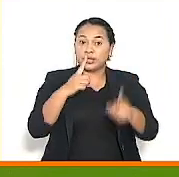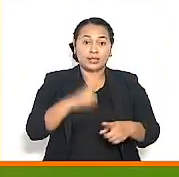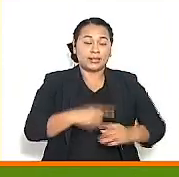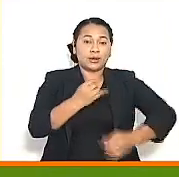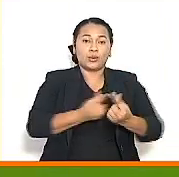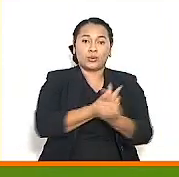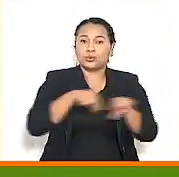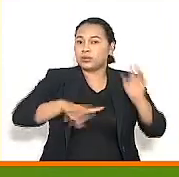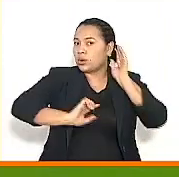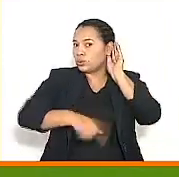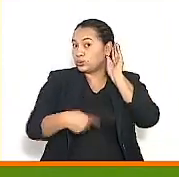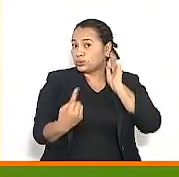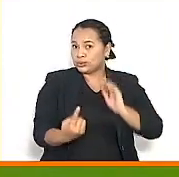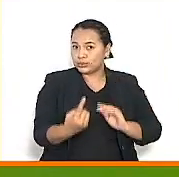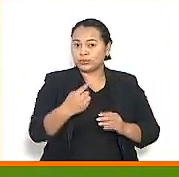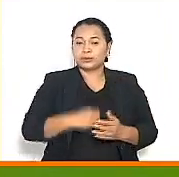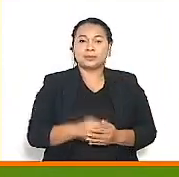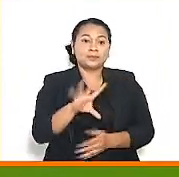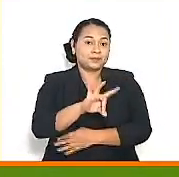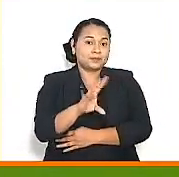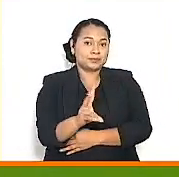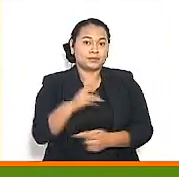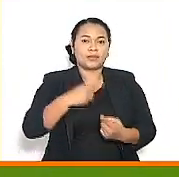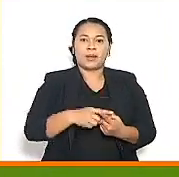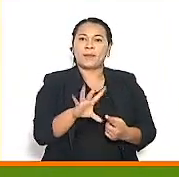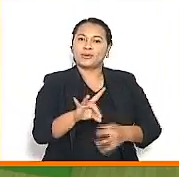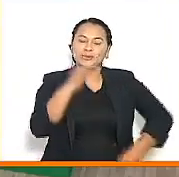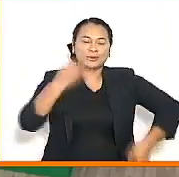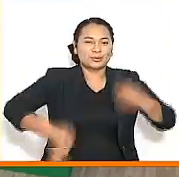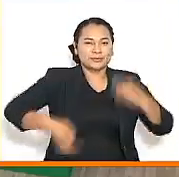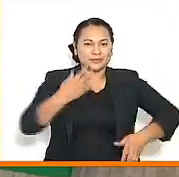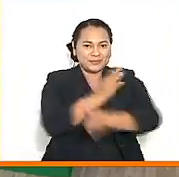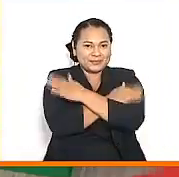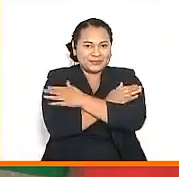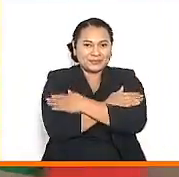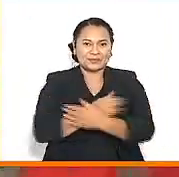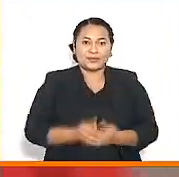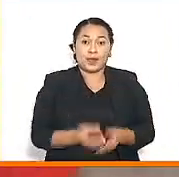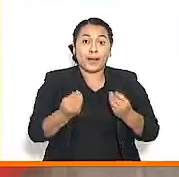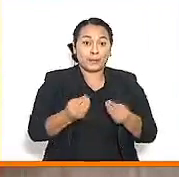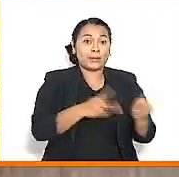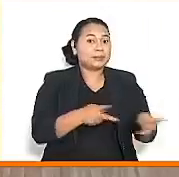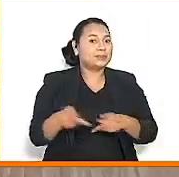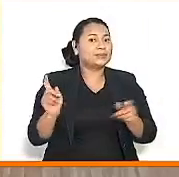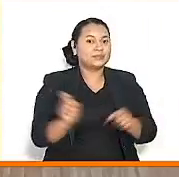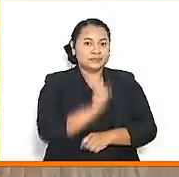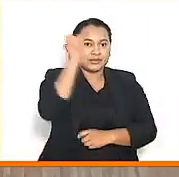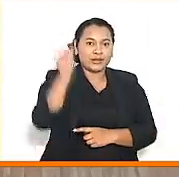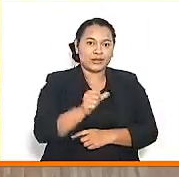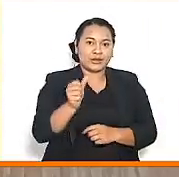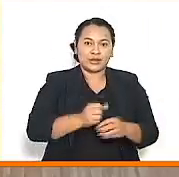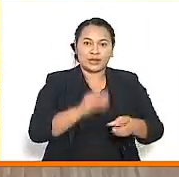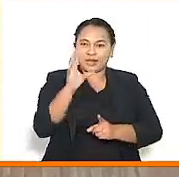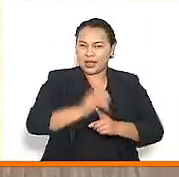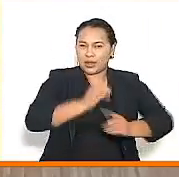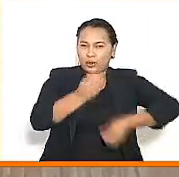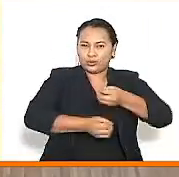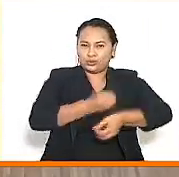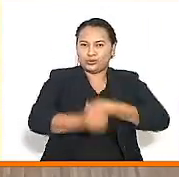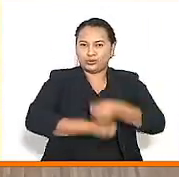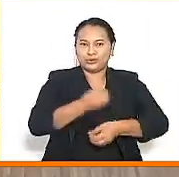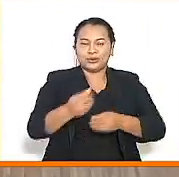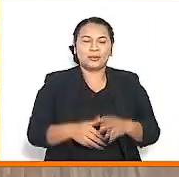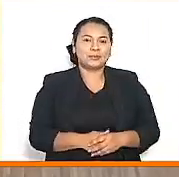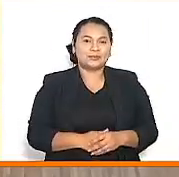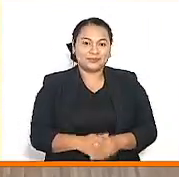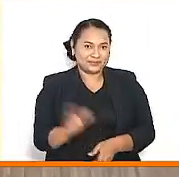jugada gratis. Y para más 1, 87 más 8. ¡Felicidades! Espero hayan sido muchos los ganadores en el día de hoy en cada uno de nuestros juegos, Charlene.